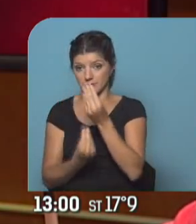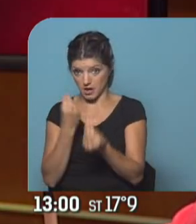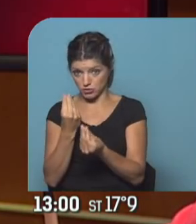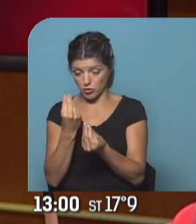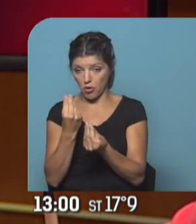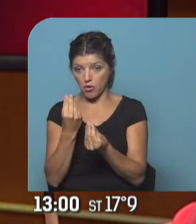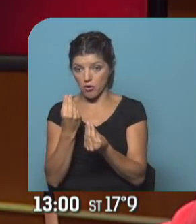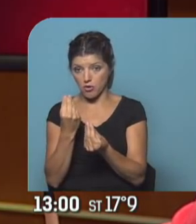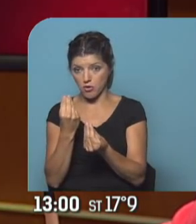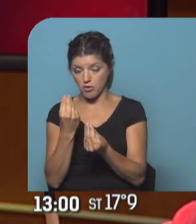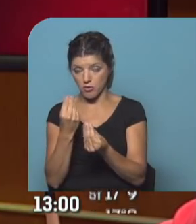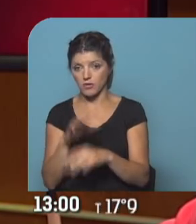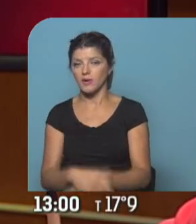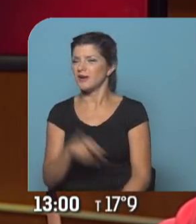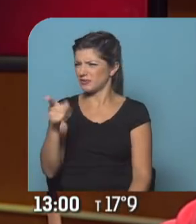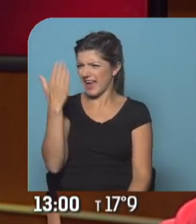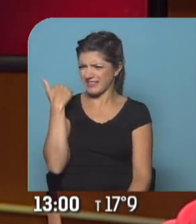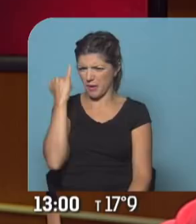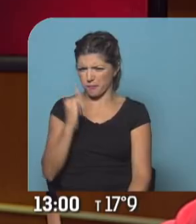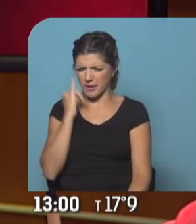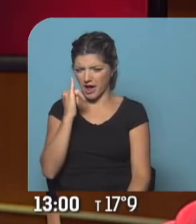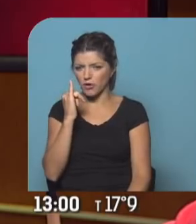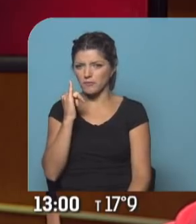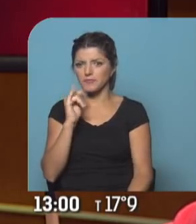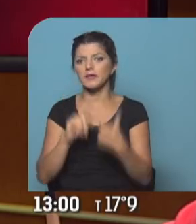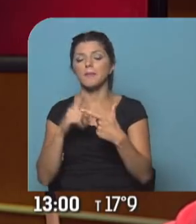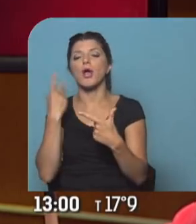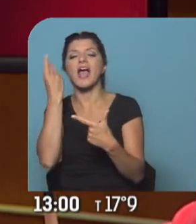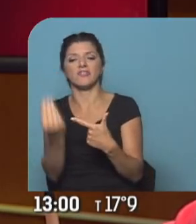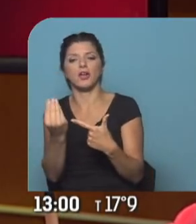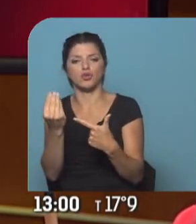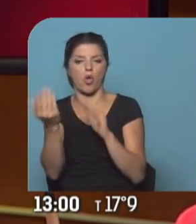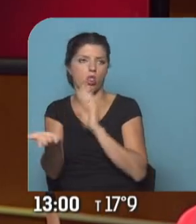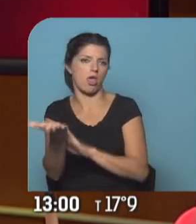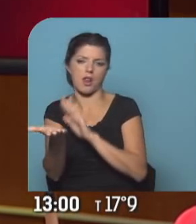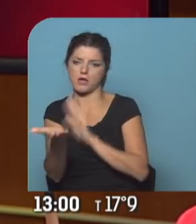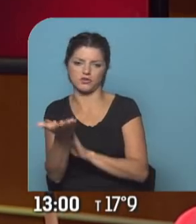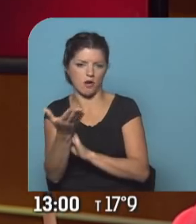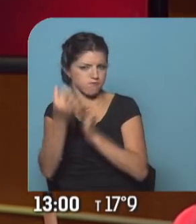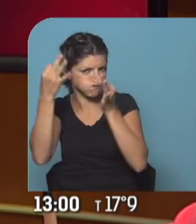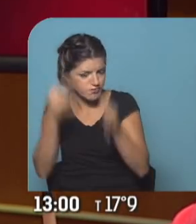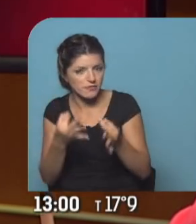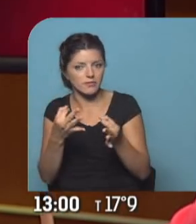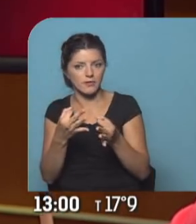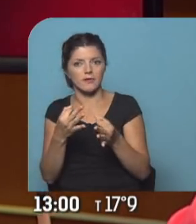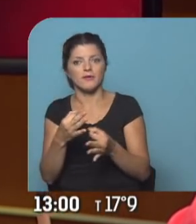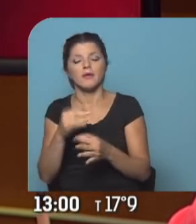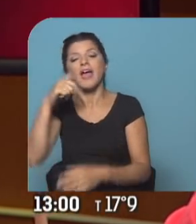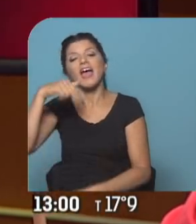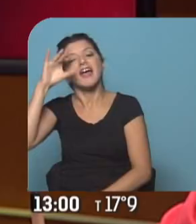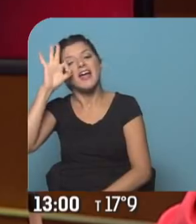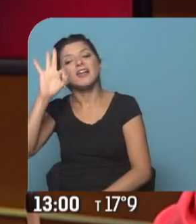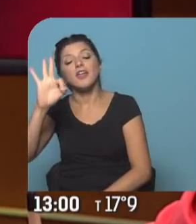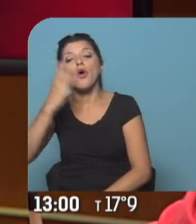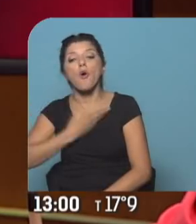con el comentario de ustedes, y también un candidato bien de derecha, que bien podríamos decir neofascista, que